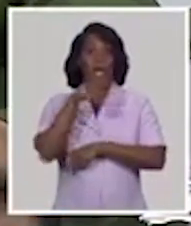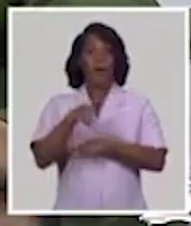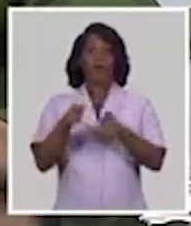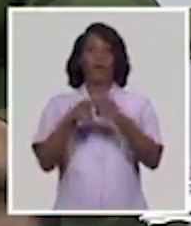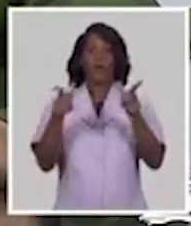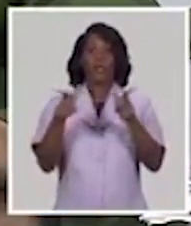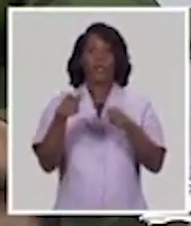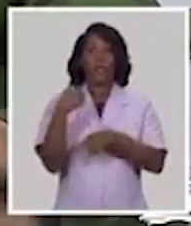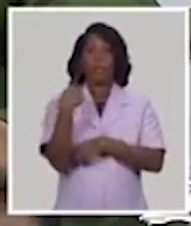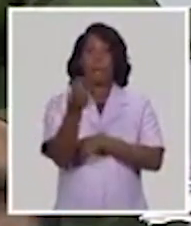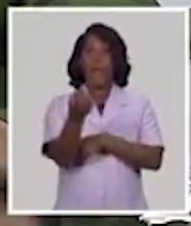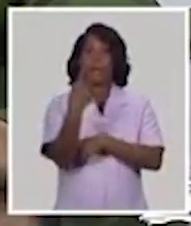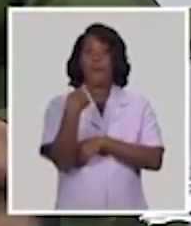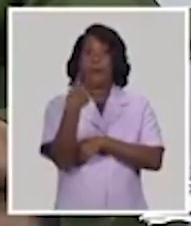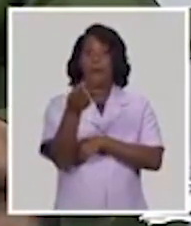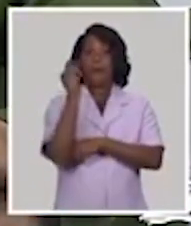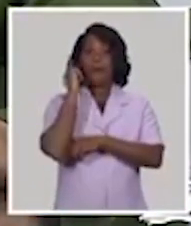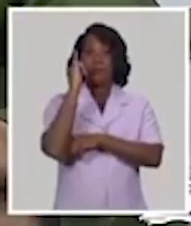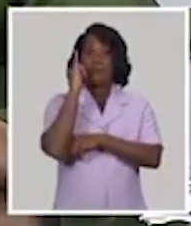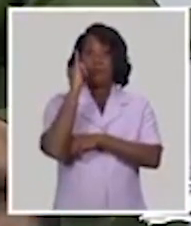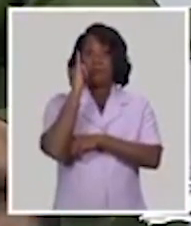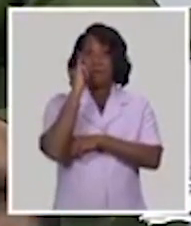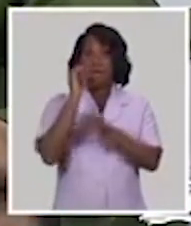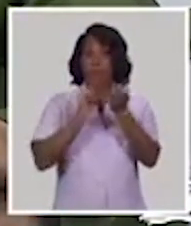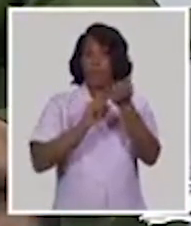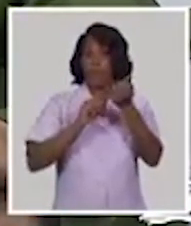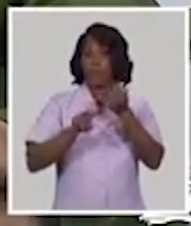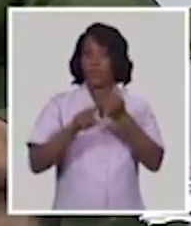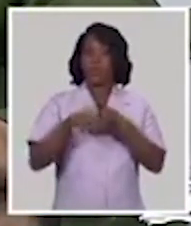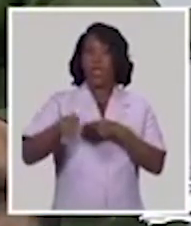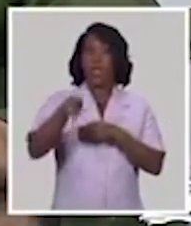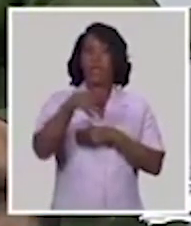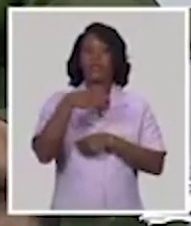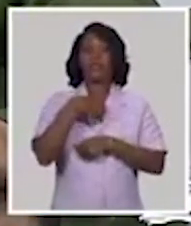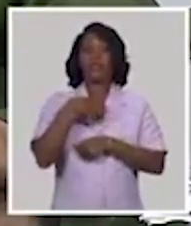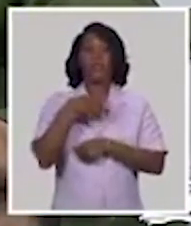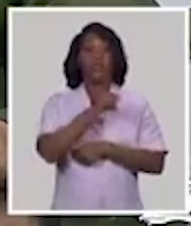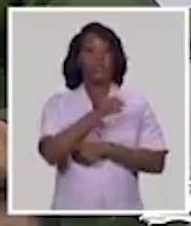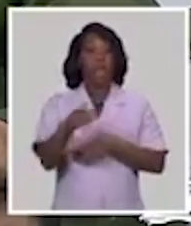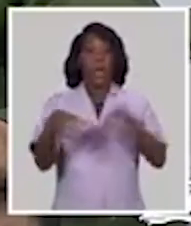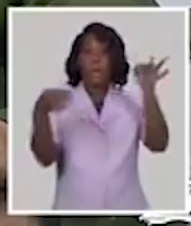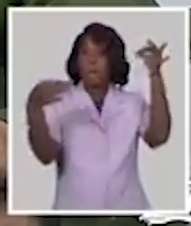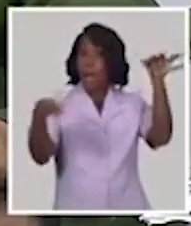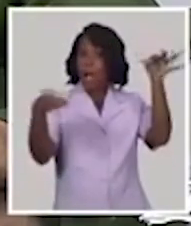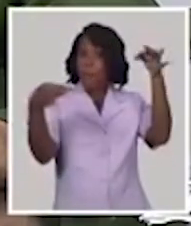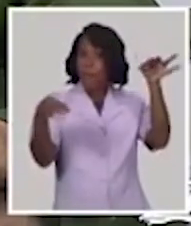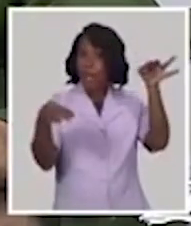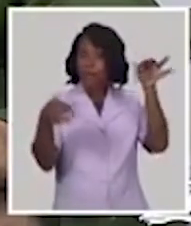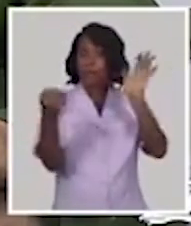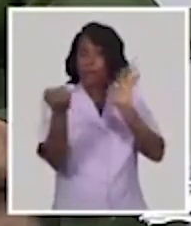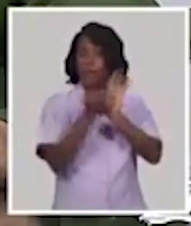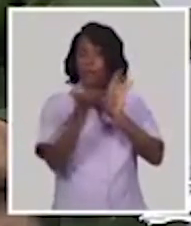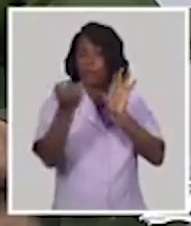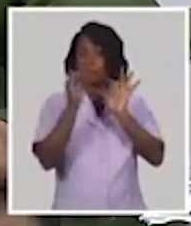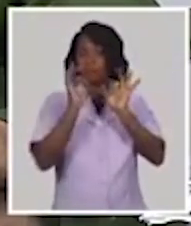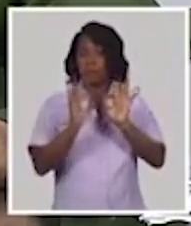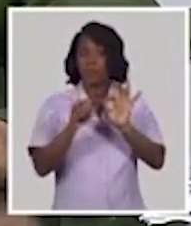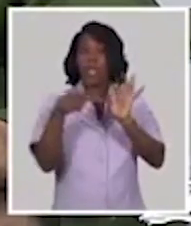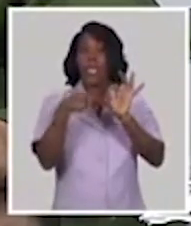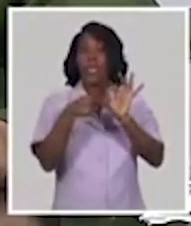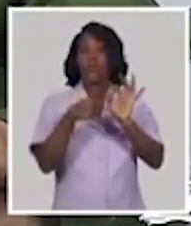salir a la ciudad hay que estar debidamente autorizado y será solo para casos